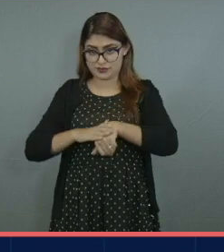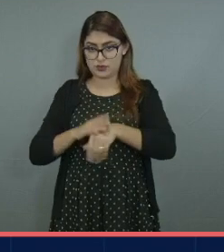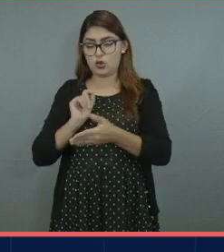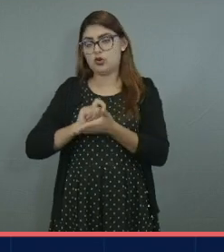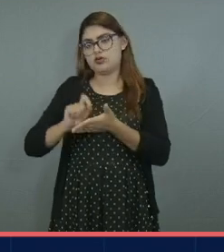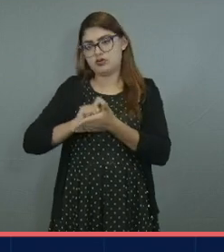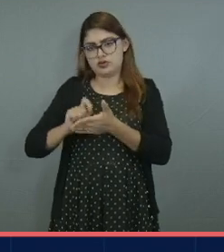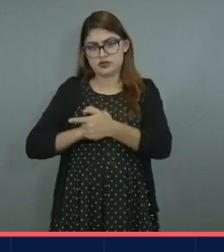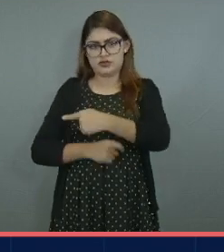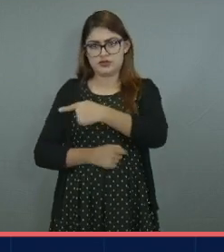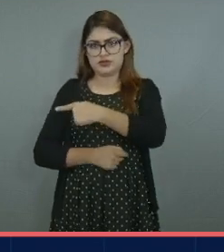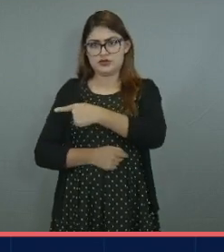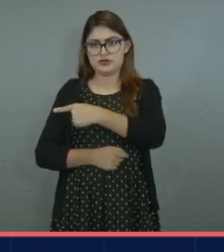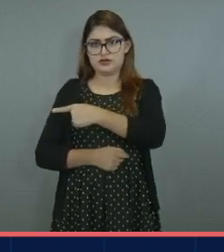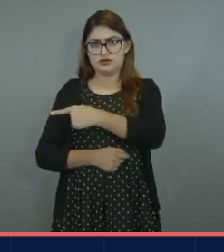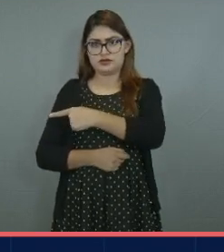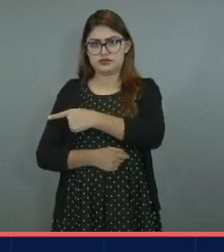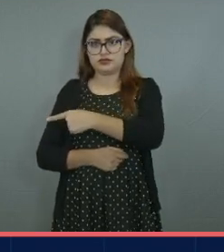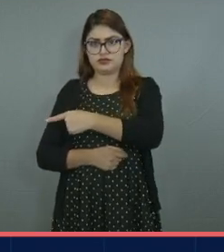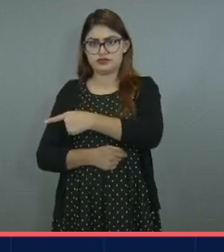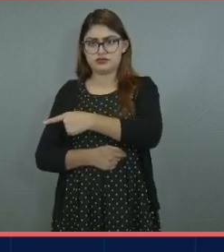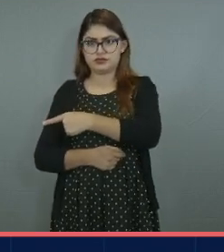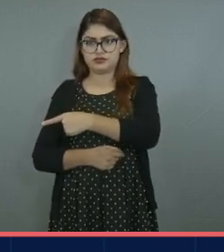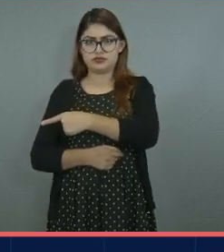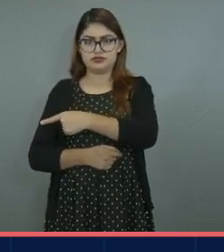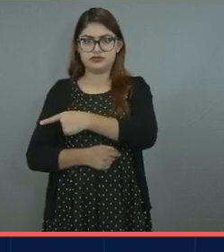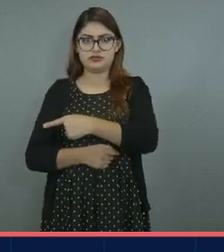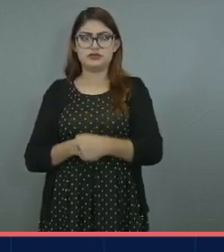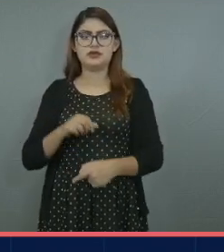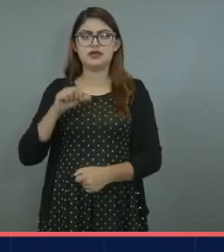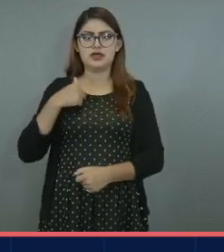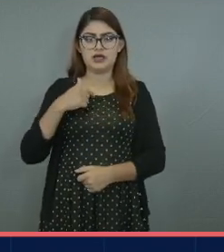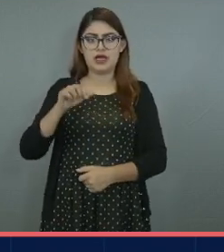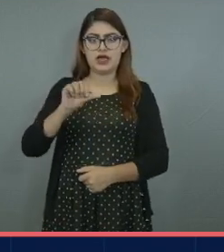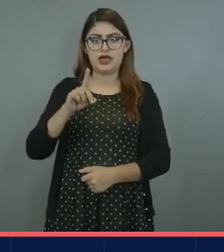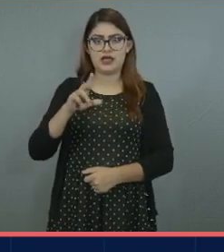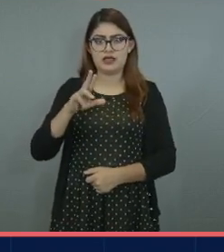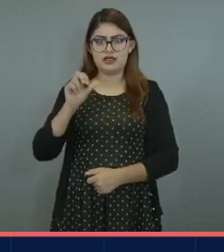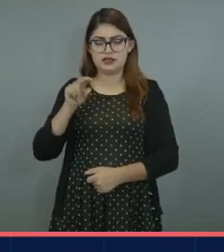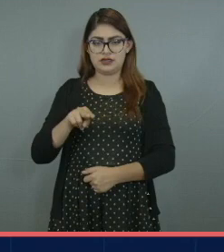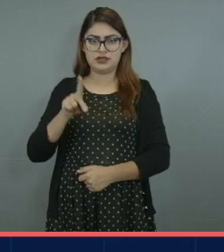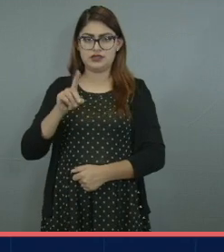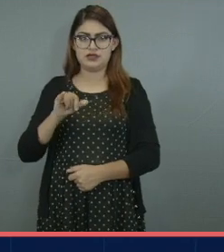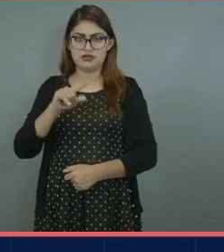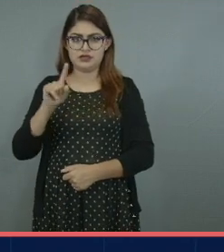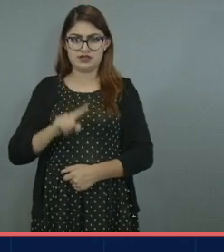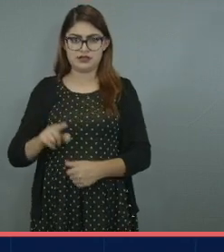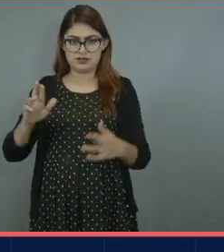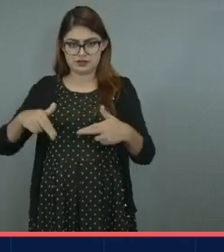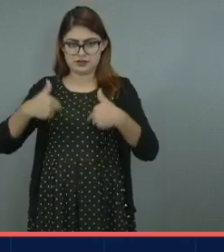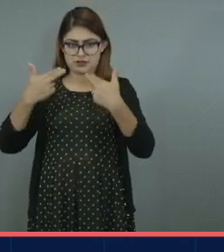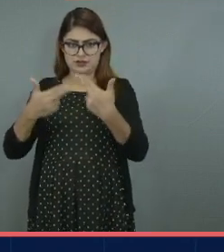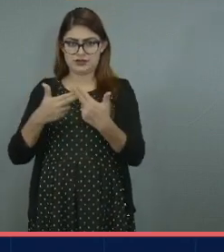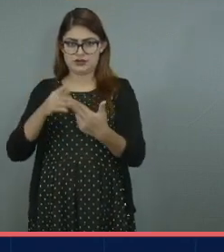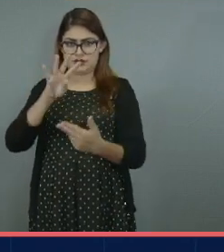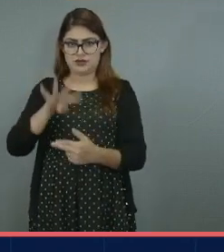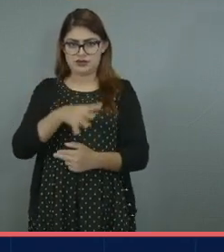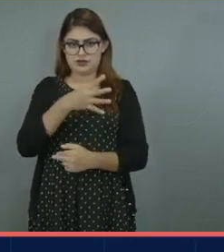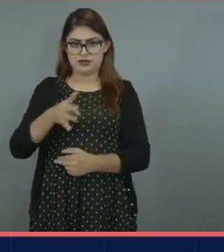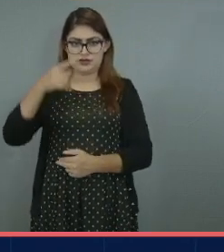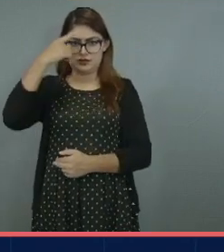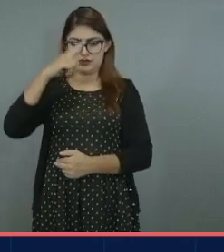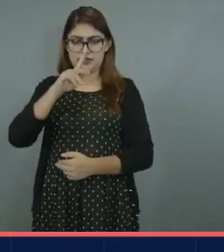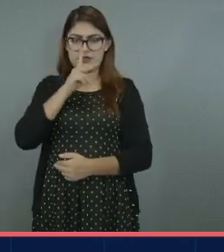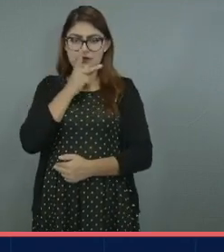finanzasp@gmail.com, y Adrián Díaz y sus finanzas personales les van a regalar un archivo Excel para que papá